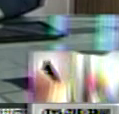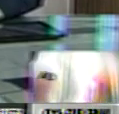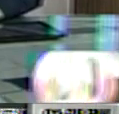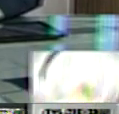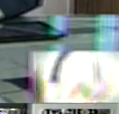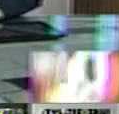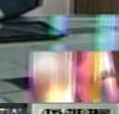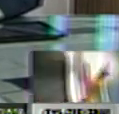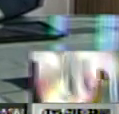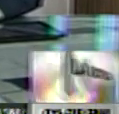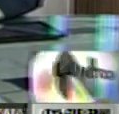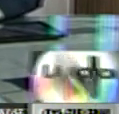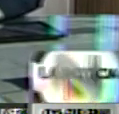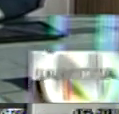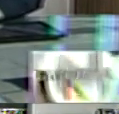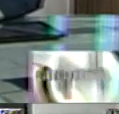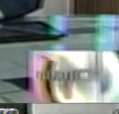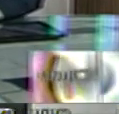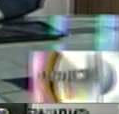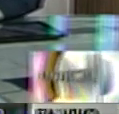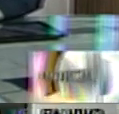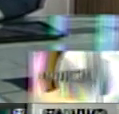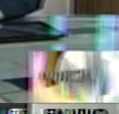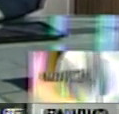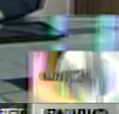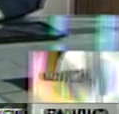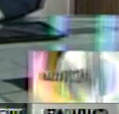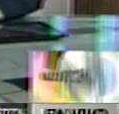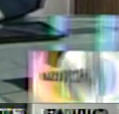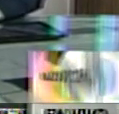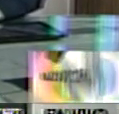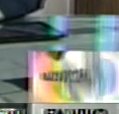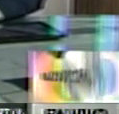todo lo que tiene que ver el encadenamiento de denuncias y acusaciones de los Estados Unidos.